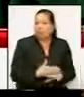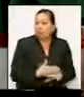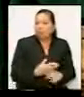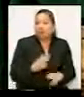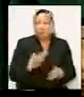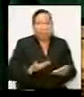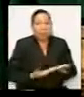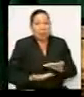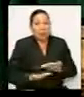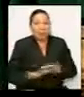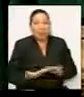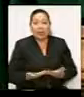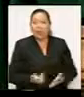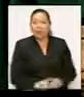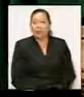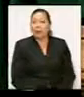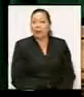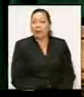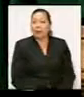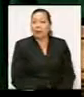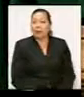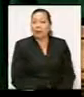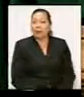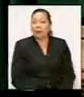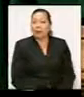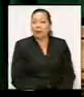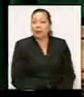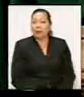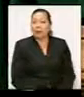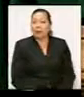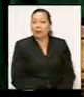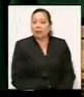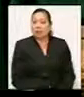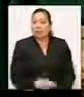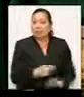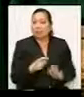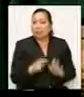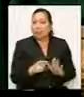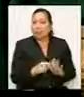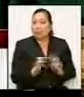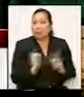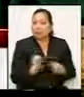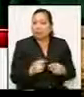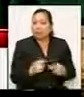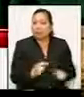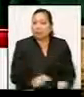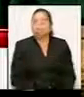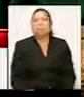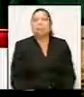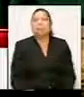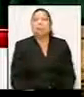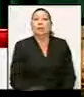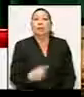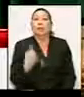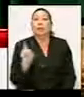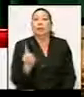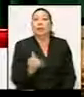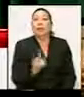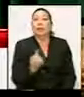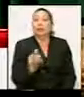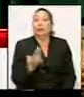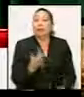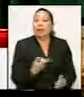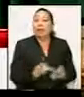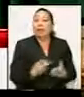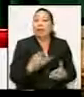de negocios y de proyectos que permitan generar justamente que